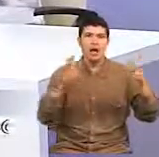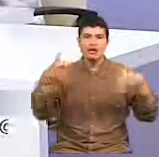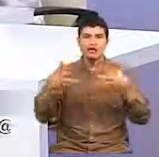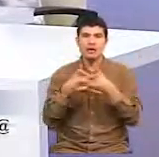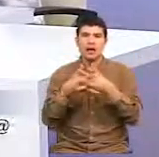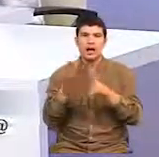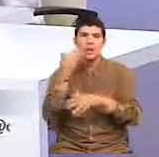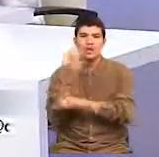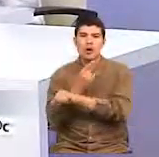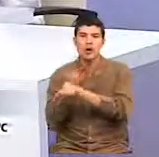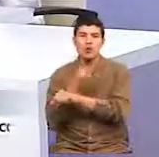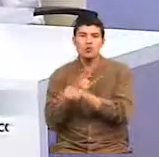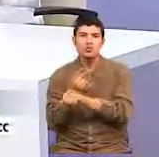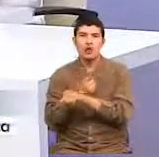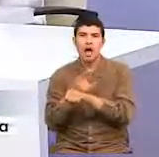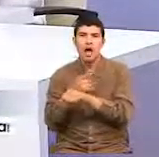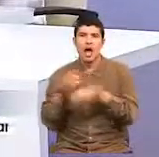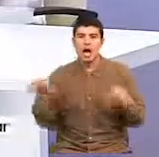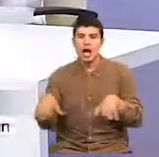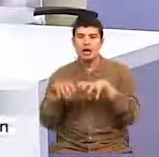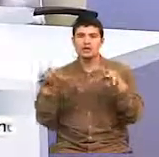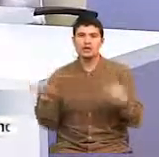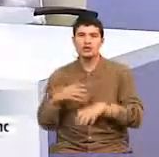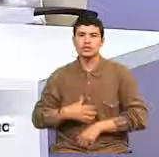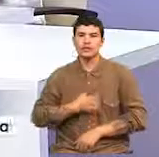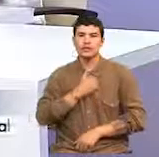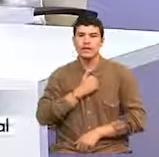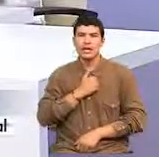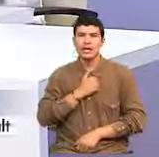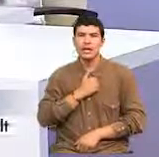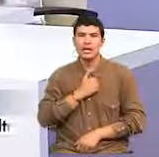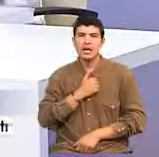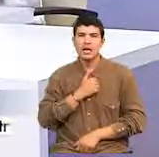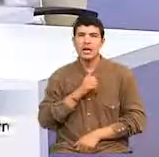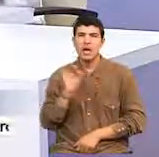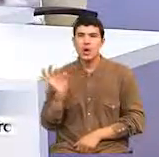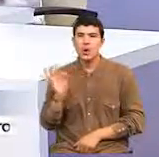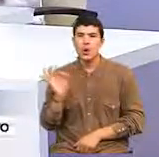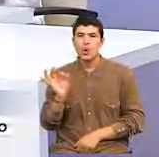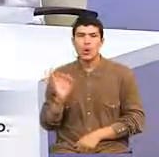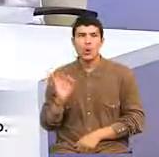que cuando tenemos que usar una acción cívico-militar o una